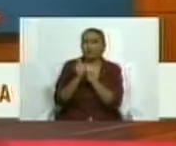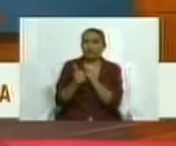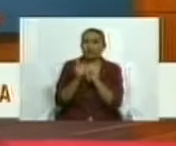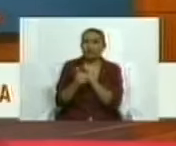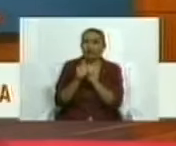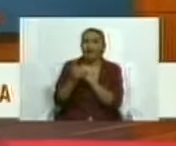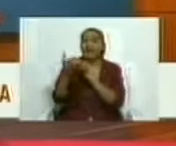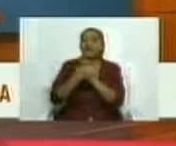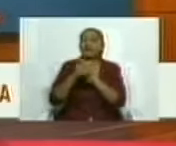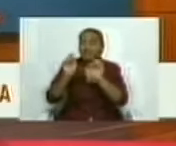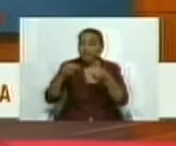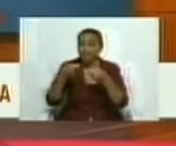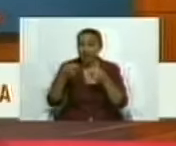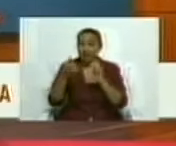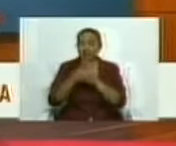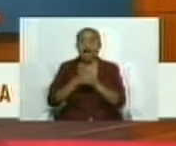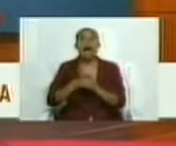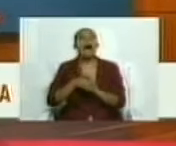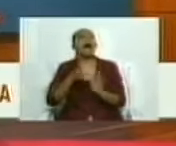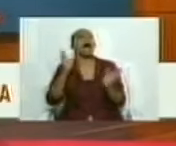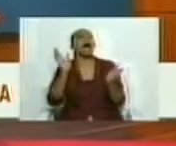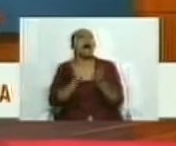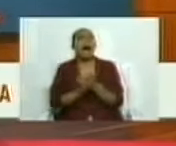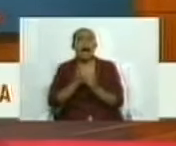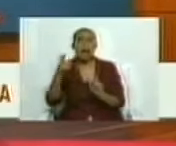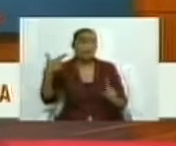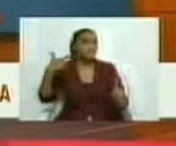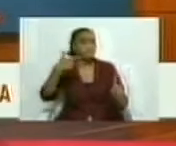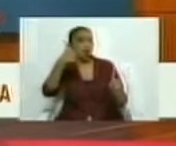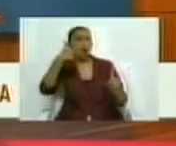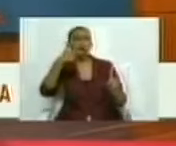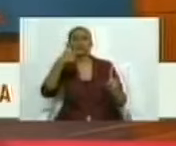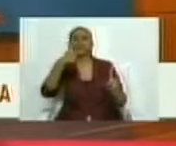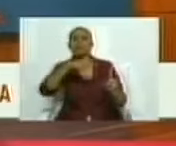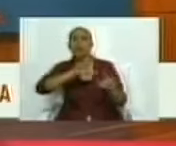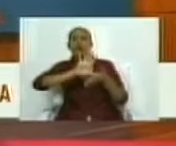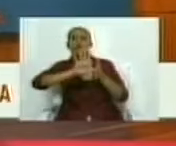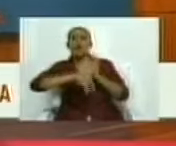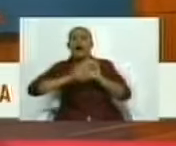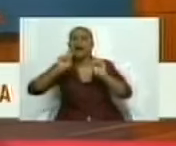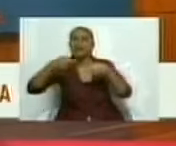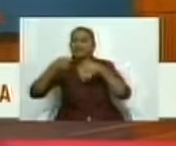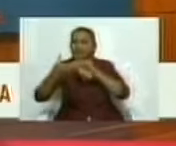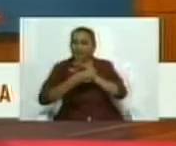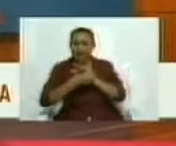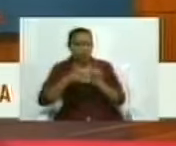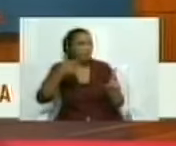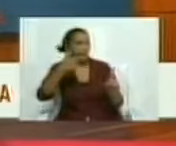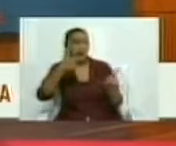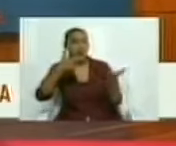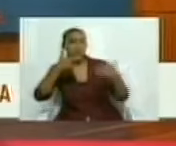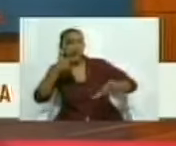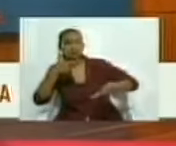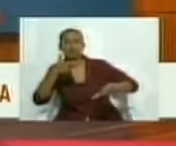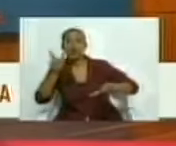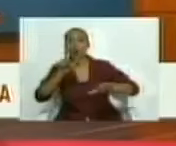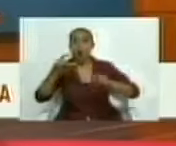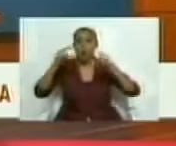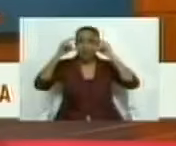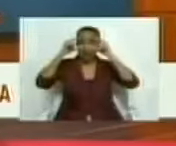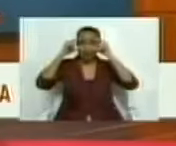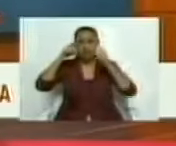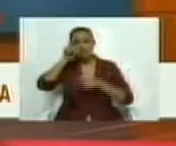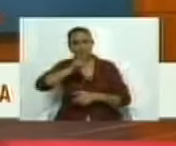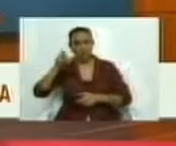rato en las páginas de suceso tiroteado joven por quitarle un zapato deportivo y lo mataban o por unos lentes la